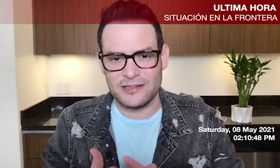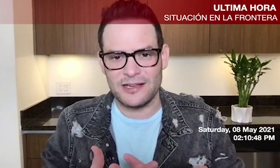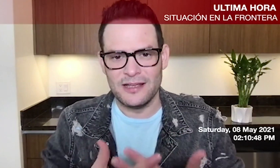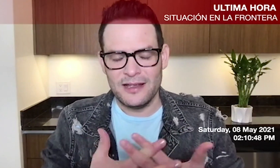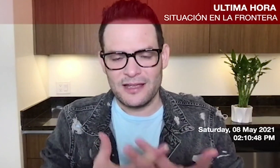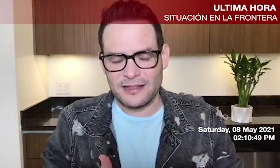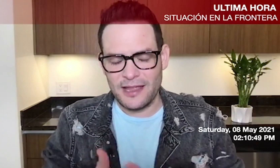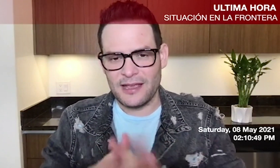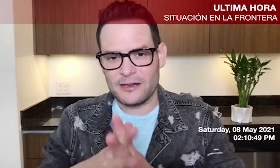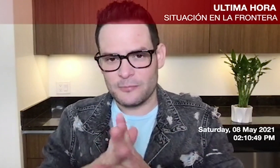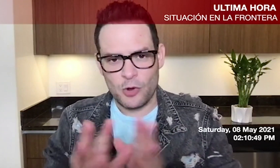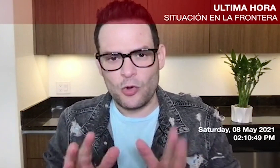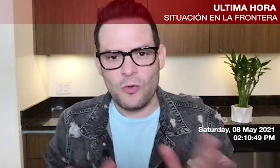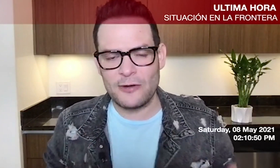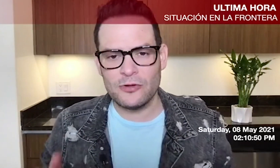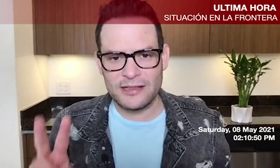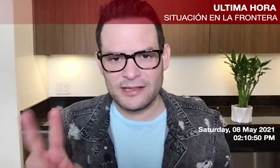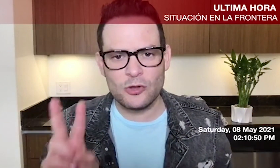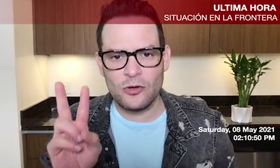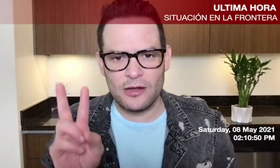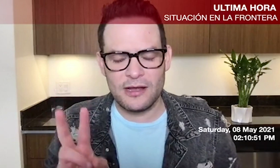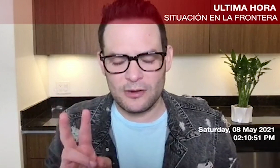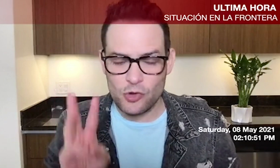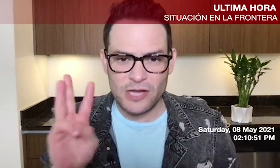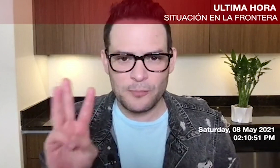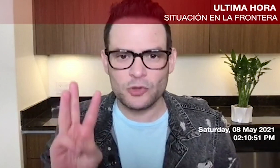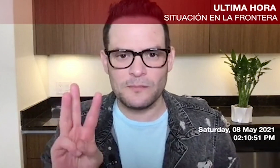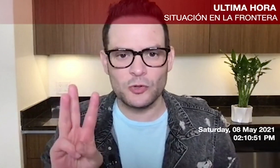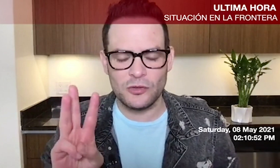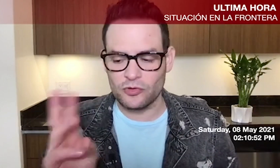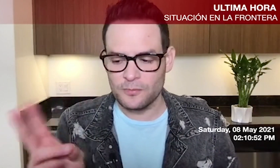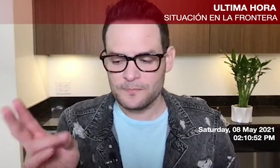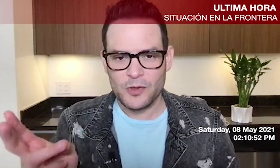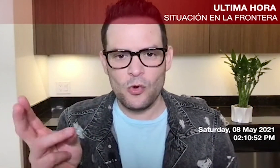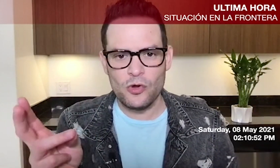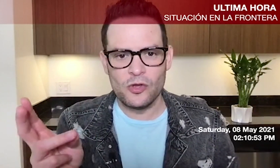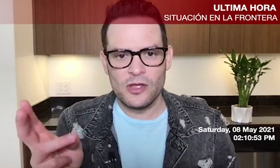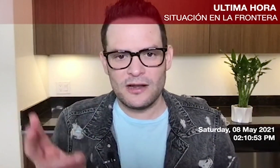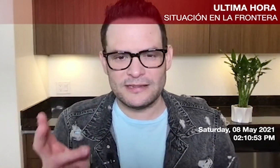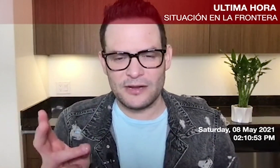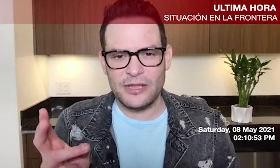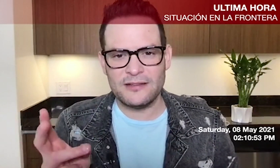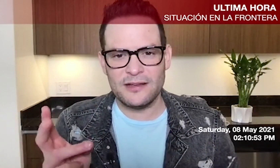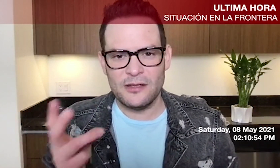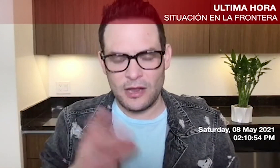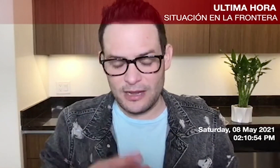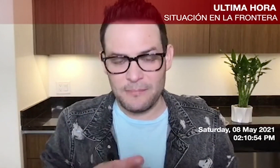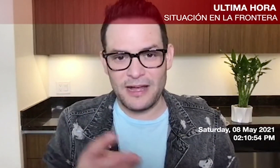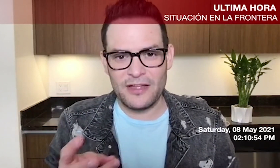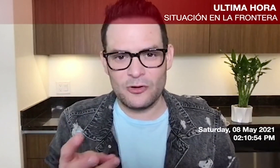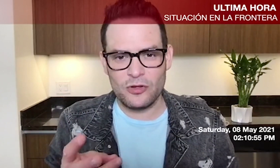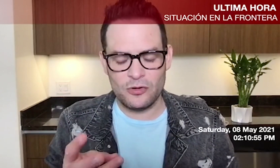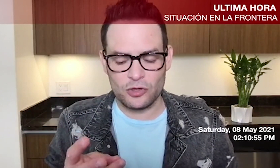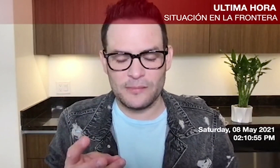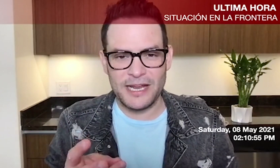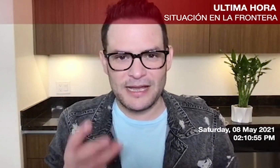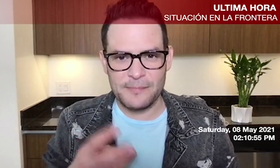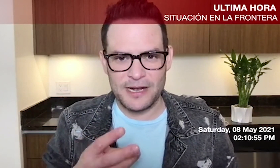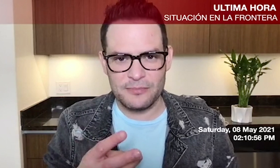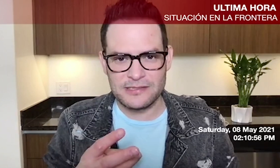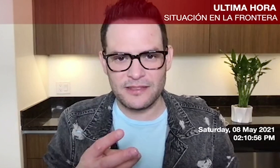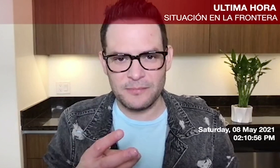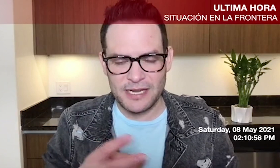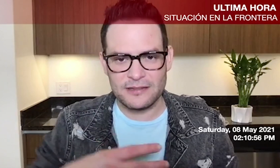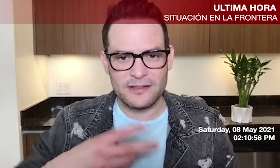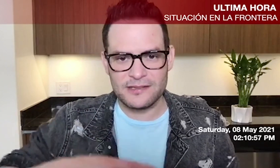la entrevista que tengan porque el cubano está yendo a guyana por tres motivos la entrevista en la embajada norteamericana